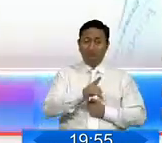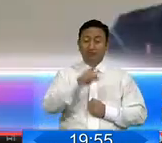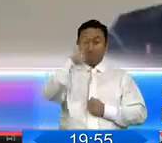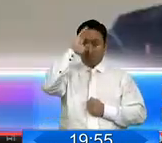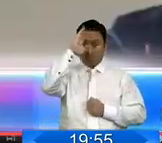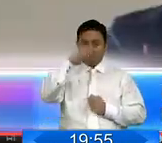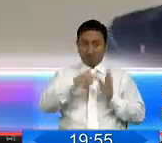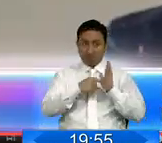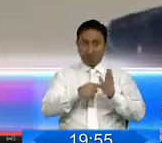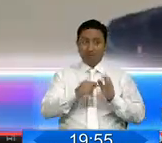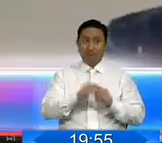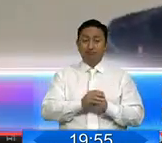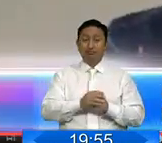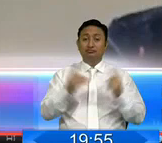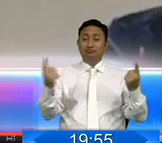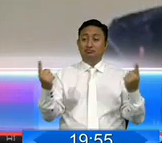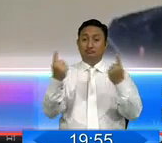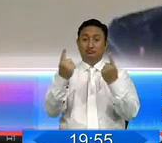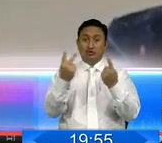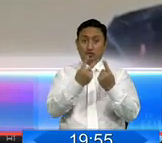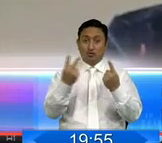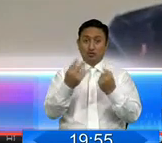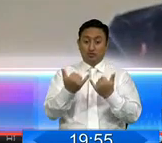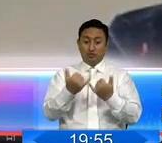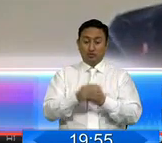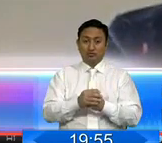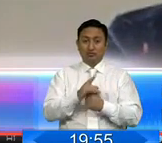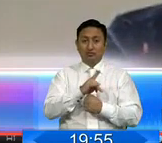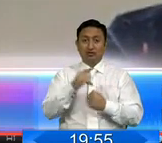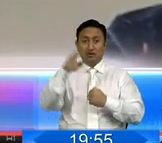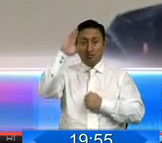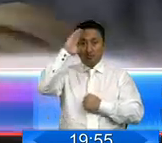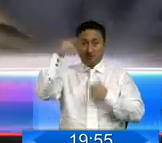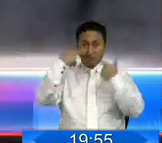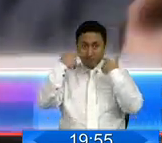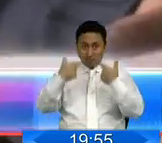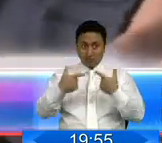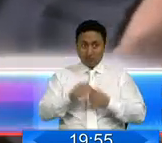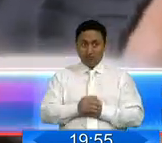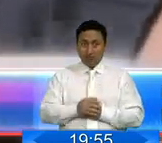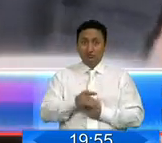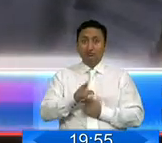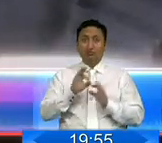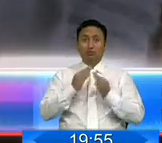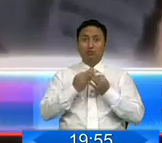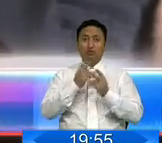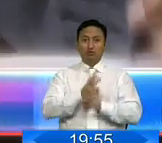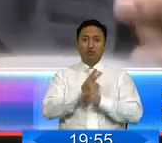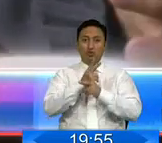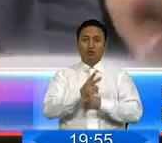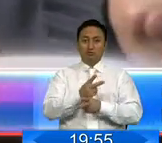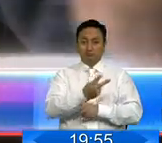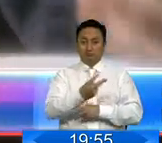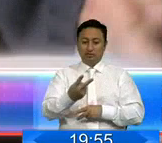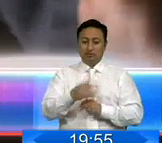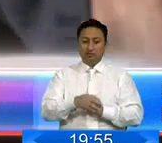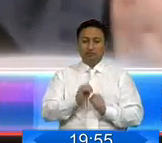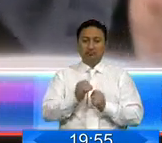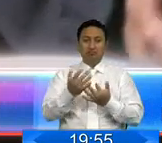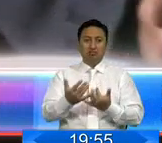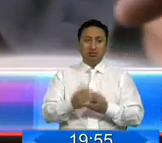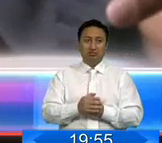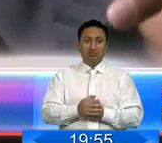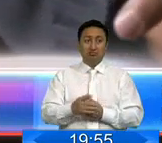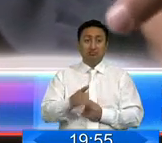organismo, tanto Villavicencio como Jiménez se encuentran con vigilancia policial, así como sus familias, y ambos mantienen la expectativa de